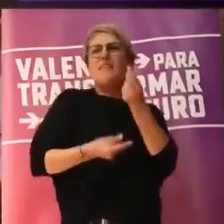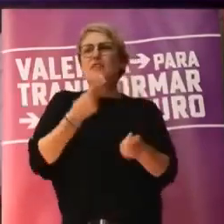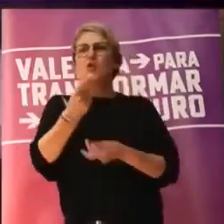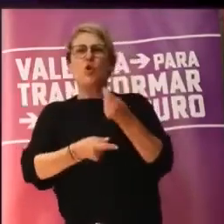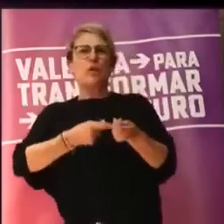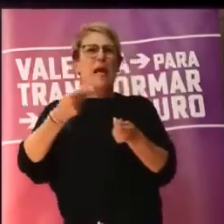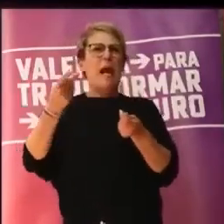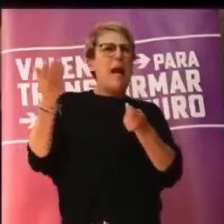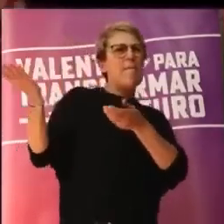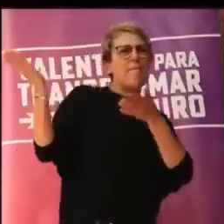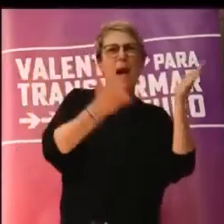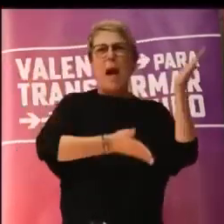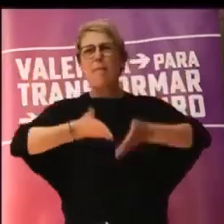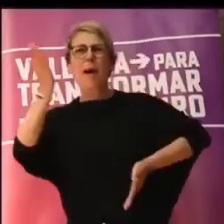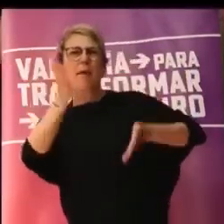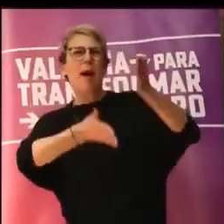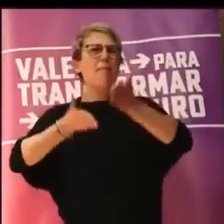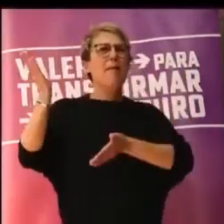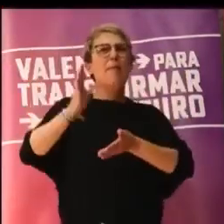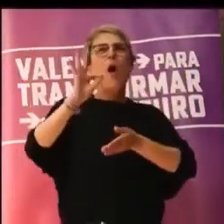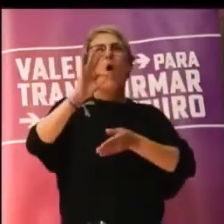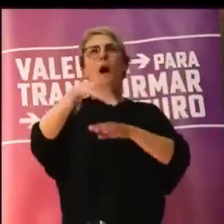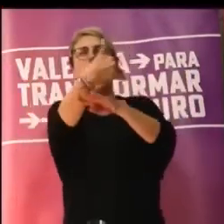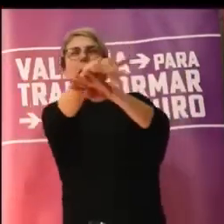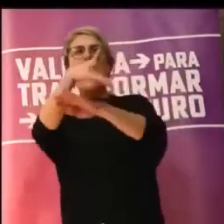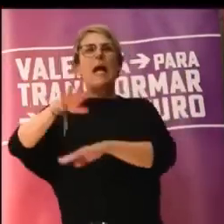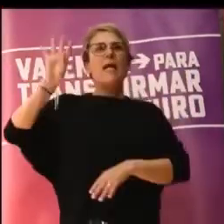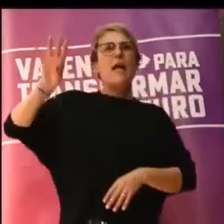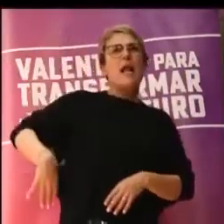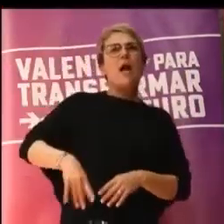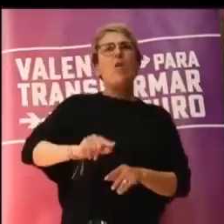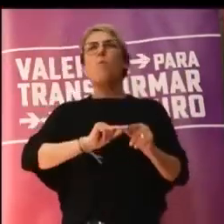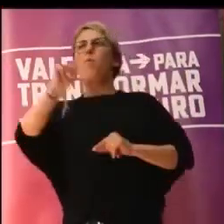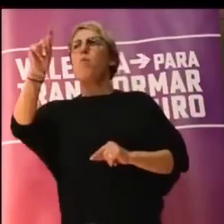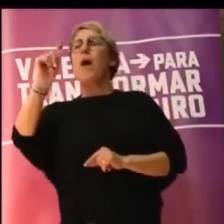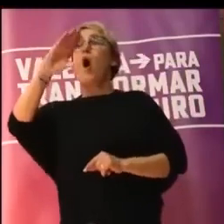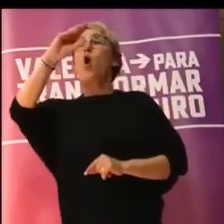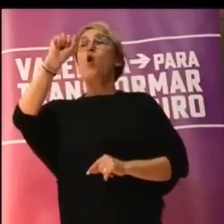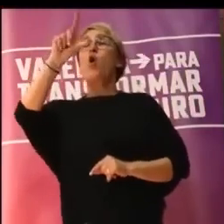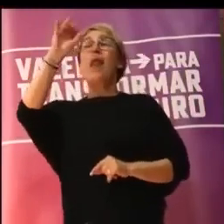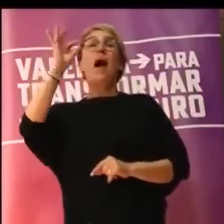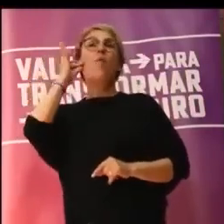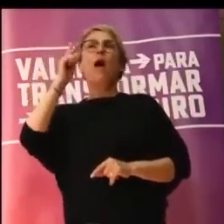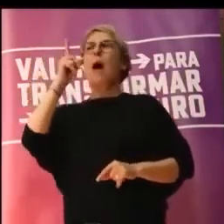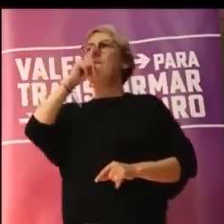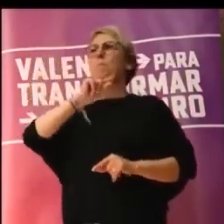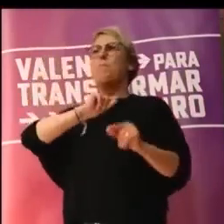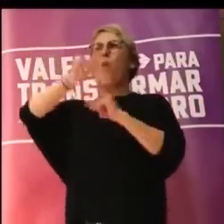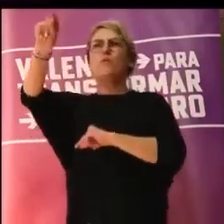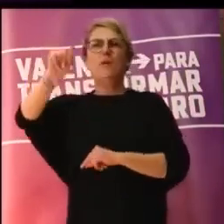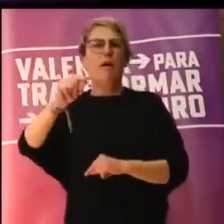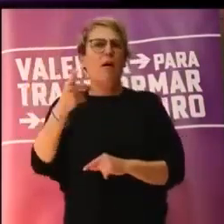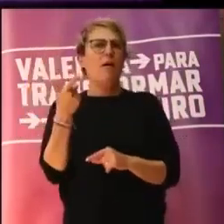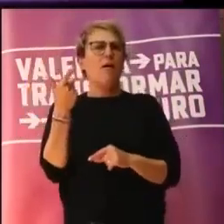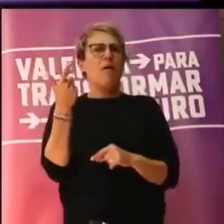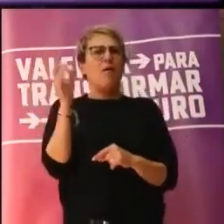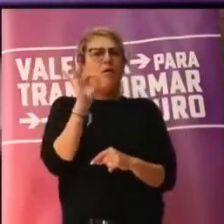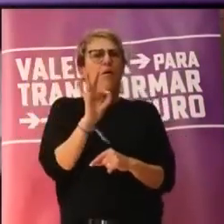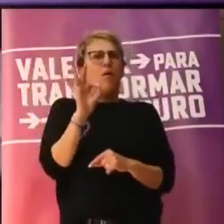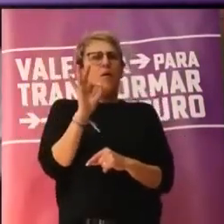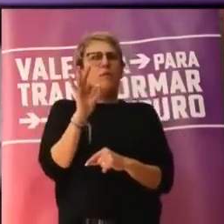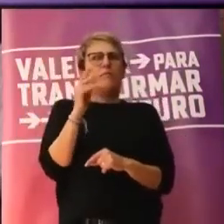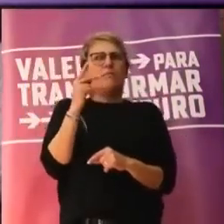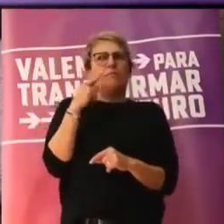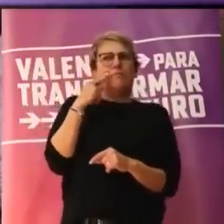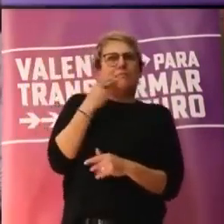se permitan salir a las calles de Barcelona a gritar puta da Colau y a tratar de meter miedo a gente